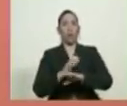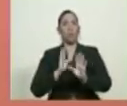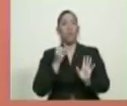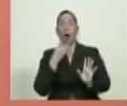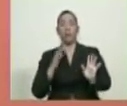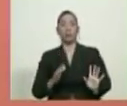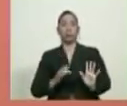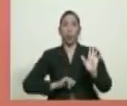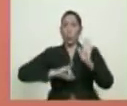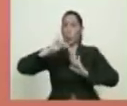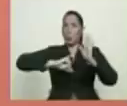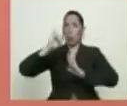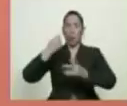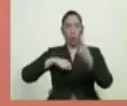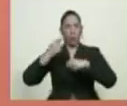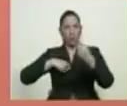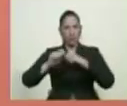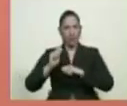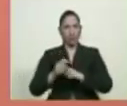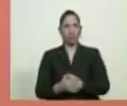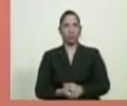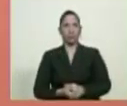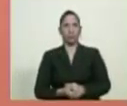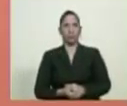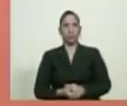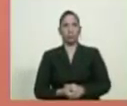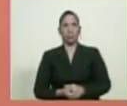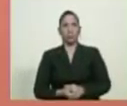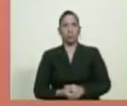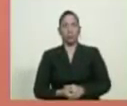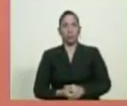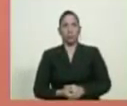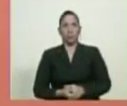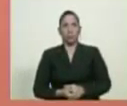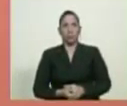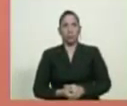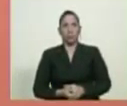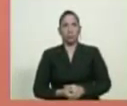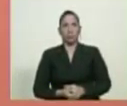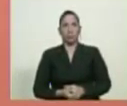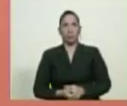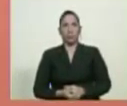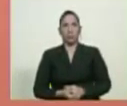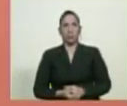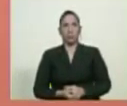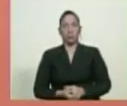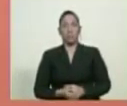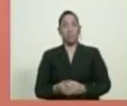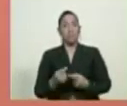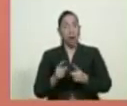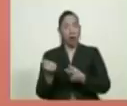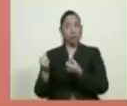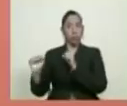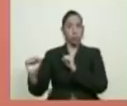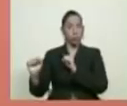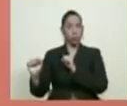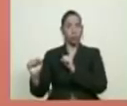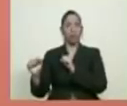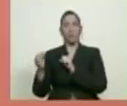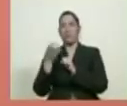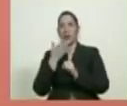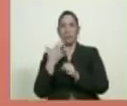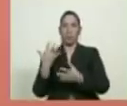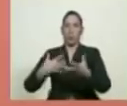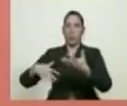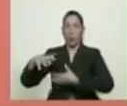alto por parte de los comerciantes, las comerciantes, por parte de los empresarios y las empresarias. Pero para evitar excusa y para buscar el equilibrio, que